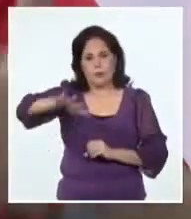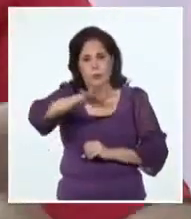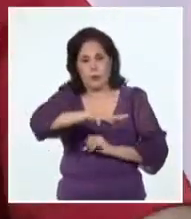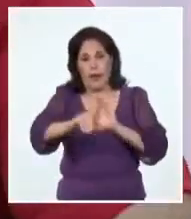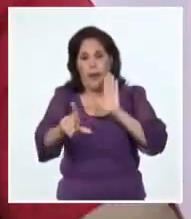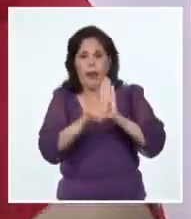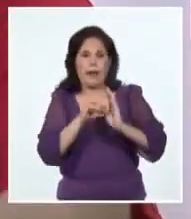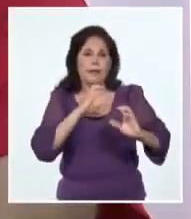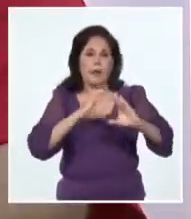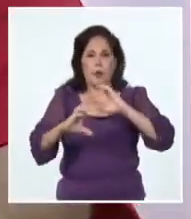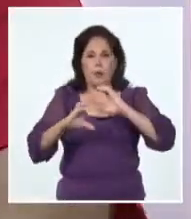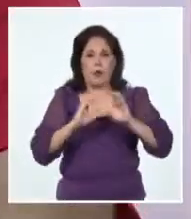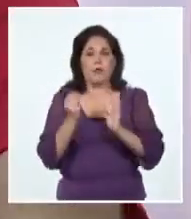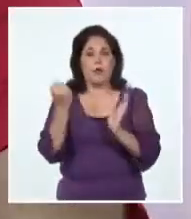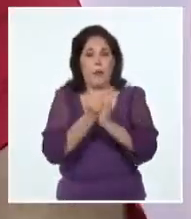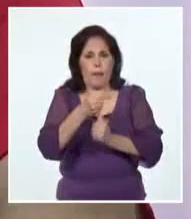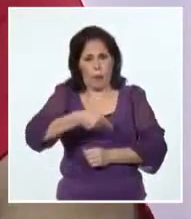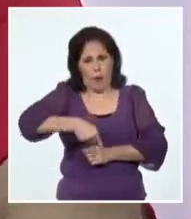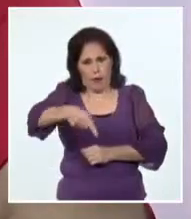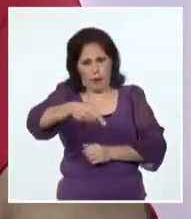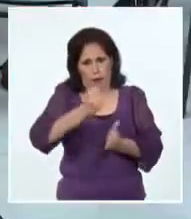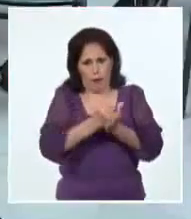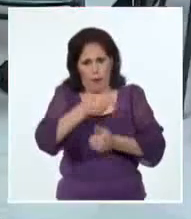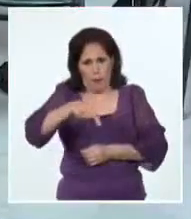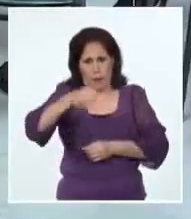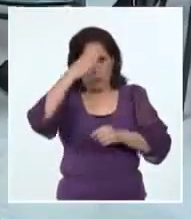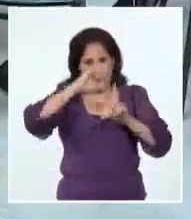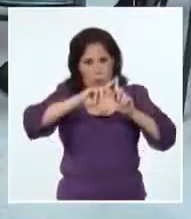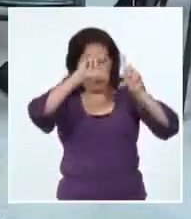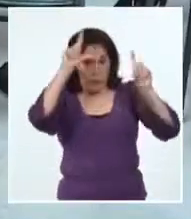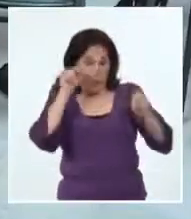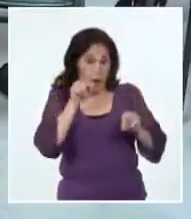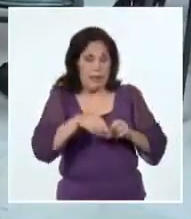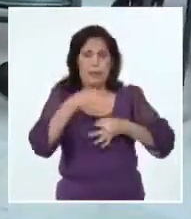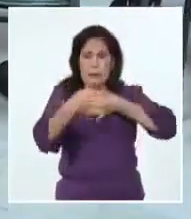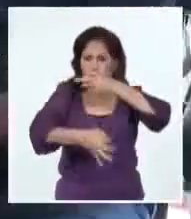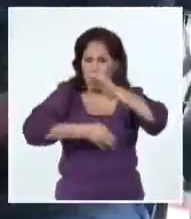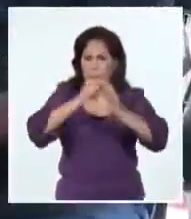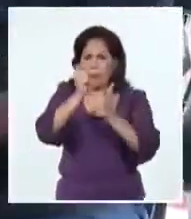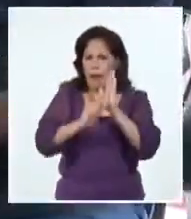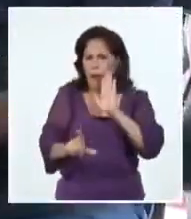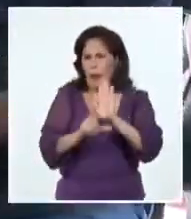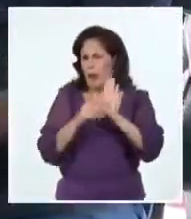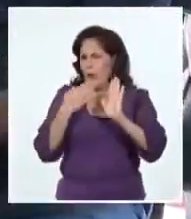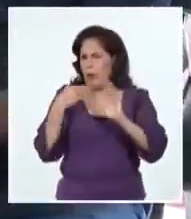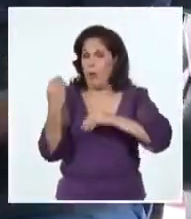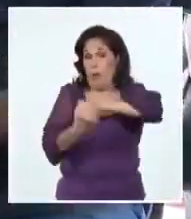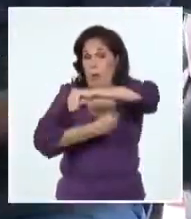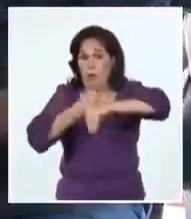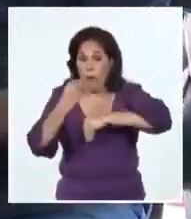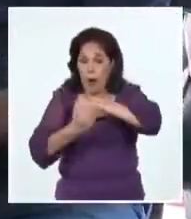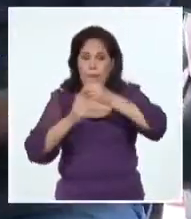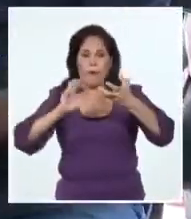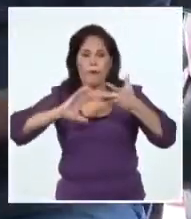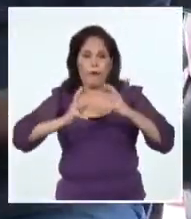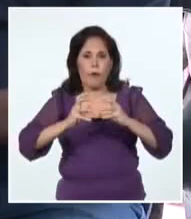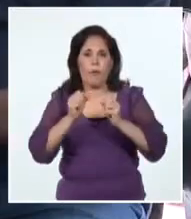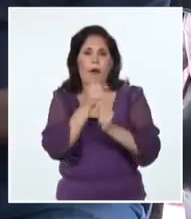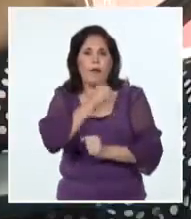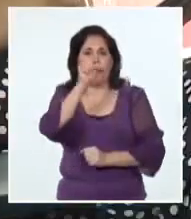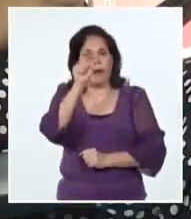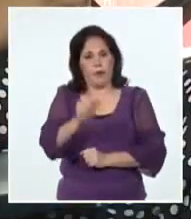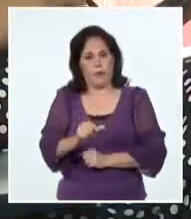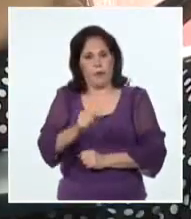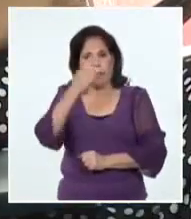ley de comunicación que se aprobará próximamente en el país, donde se esbozan las bases legales para la transformación del sistema de la prensa